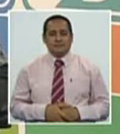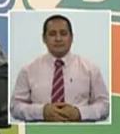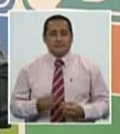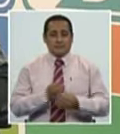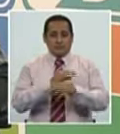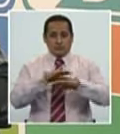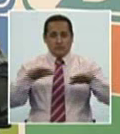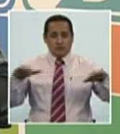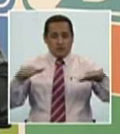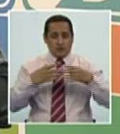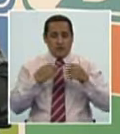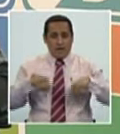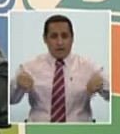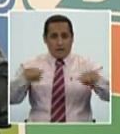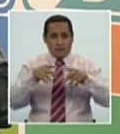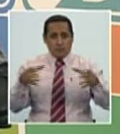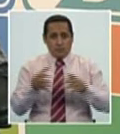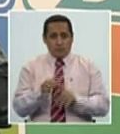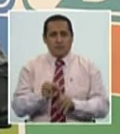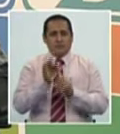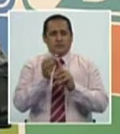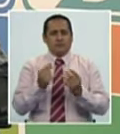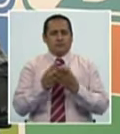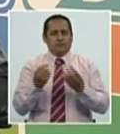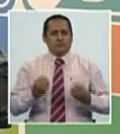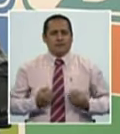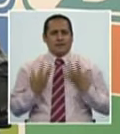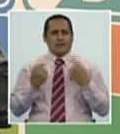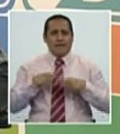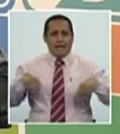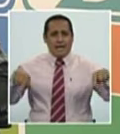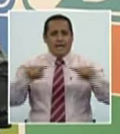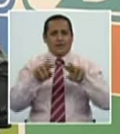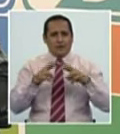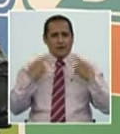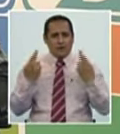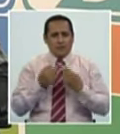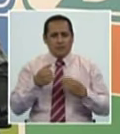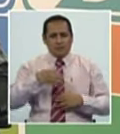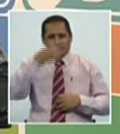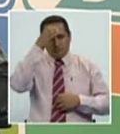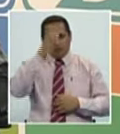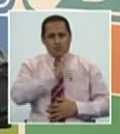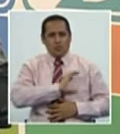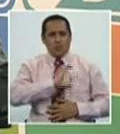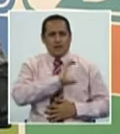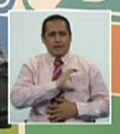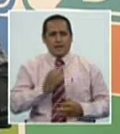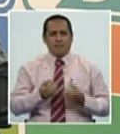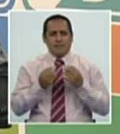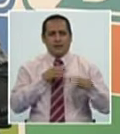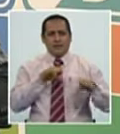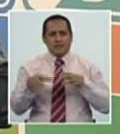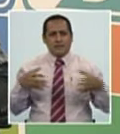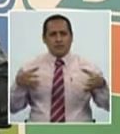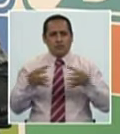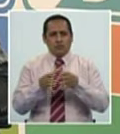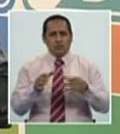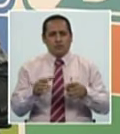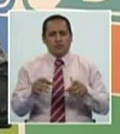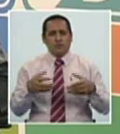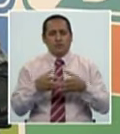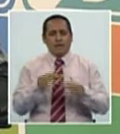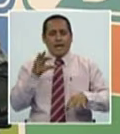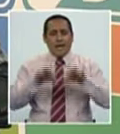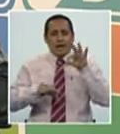Los chicos de este taller especial son muy espontáneos y todos ellos reúnen las cualidades necesarias para ser parte de un elenco